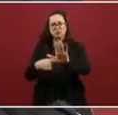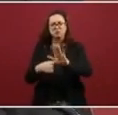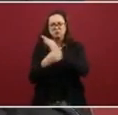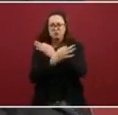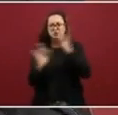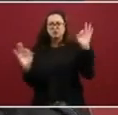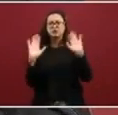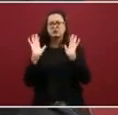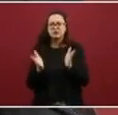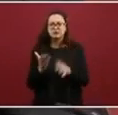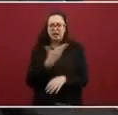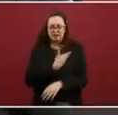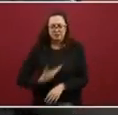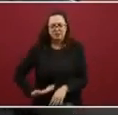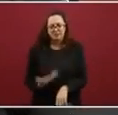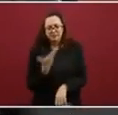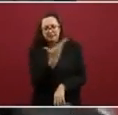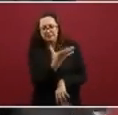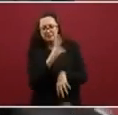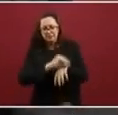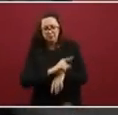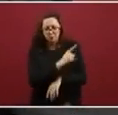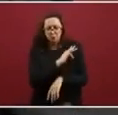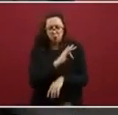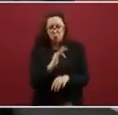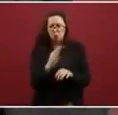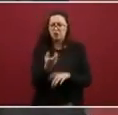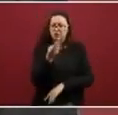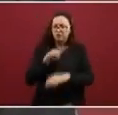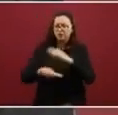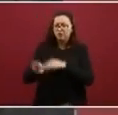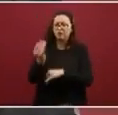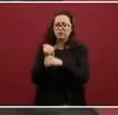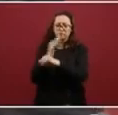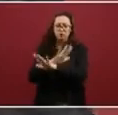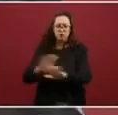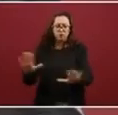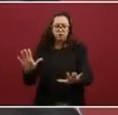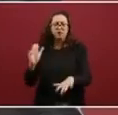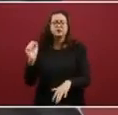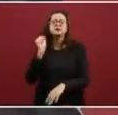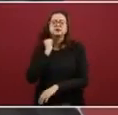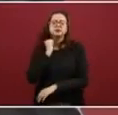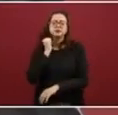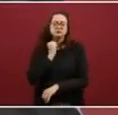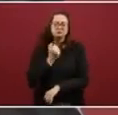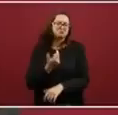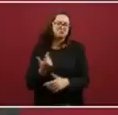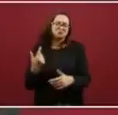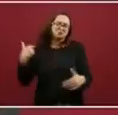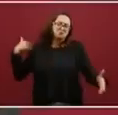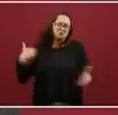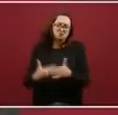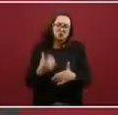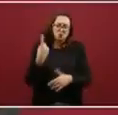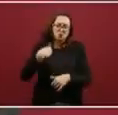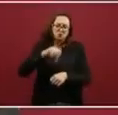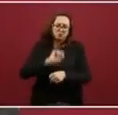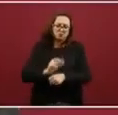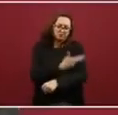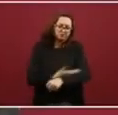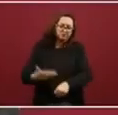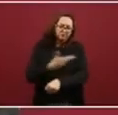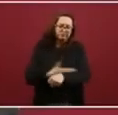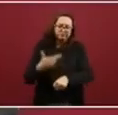señor presidente para entregar al Senado de la República el informe de las gestiones que hizo la delegación mexicana en